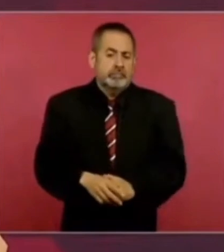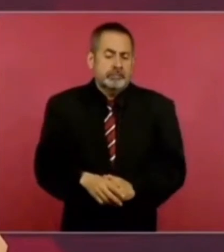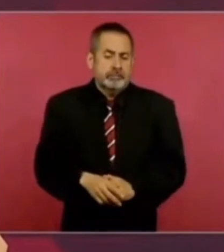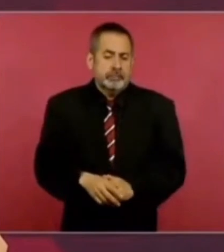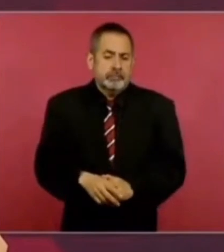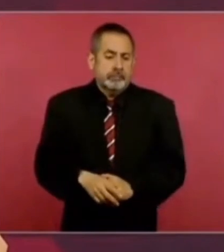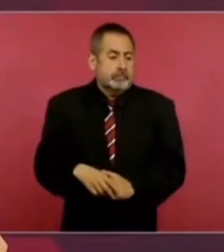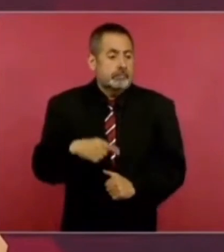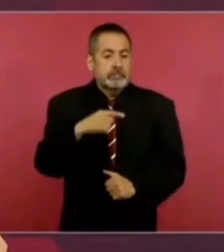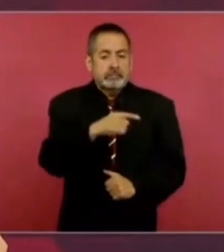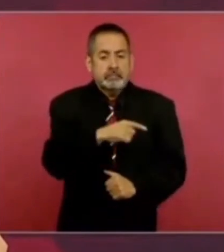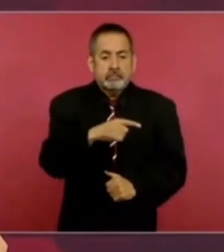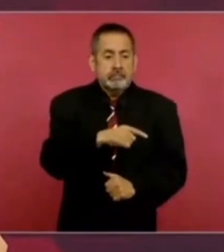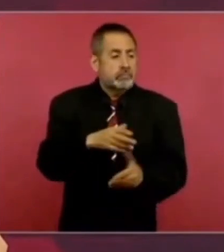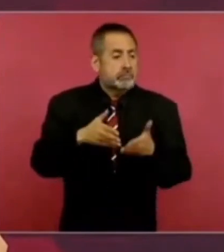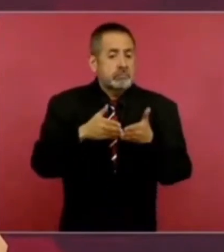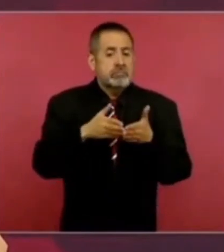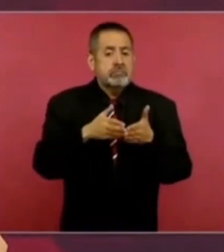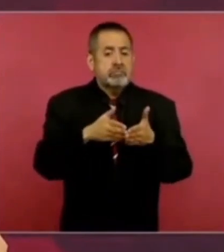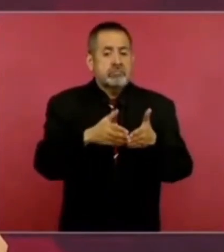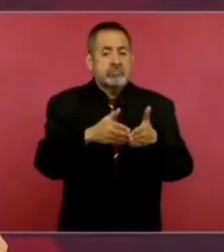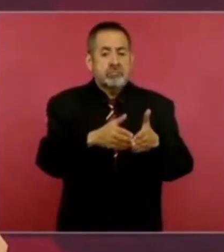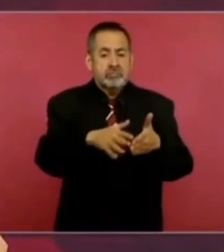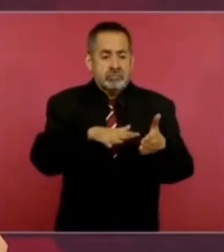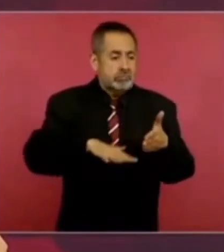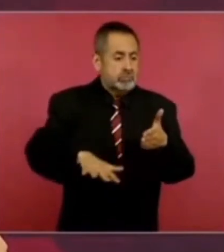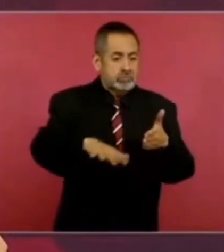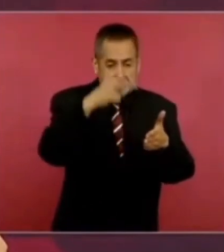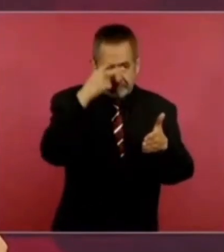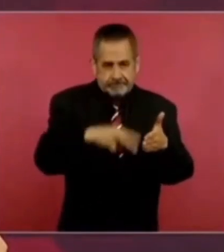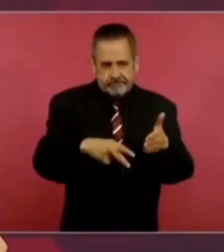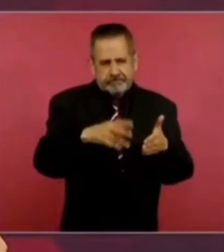y ni siquiera navegaba en los mares mexicanos,